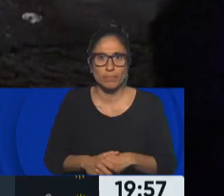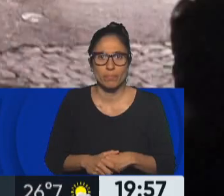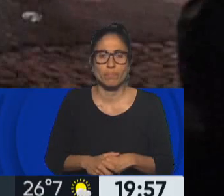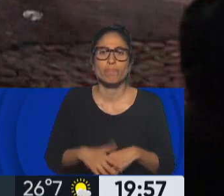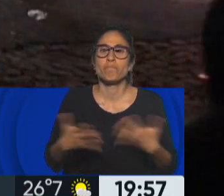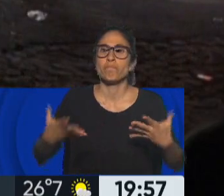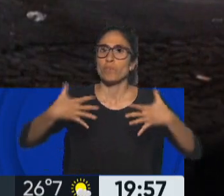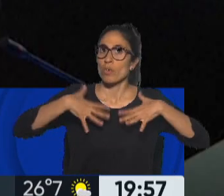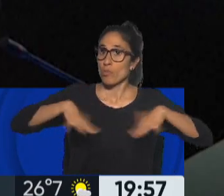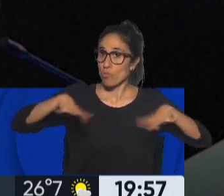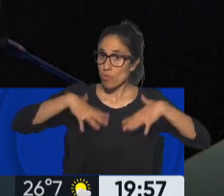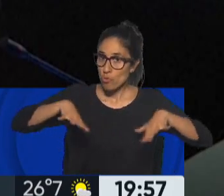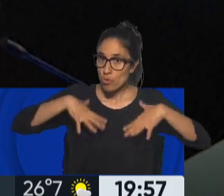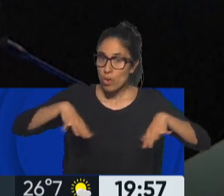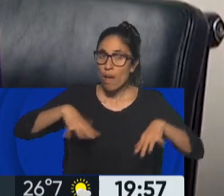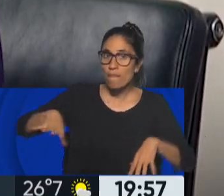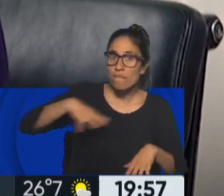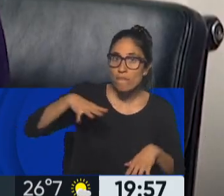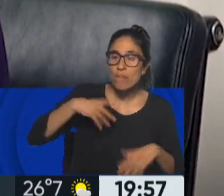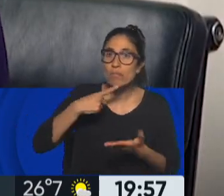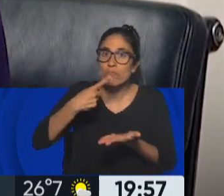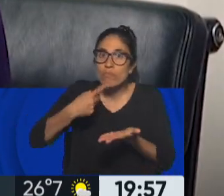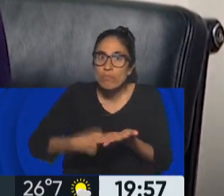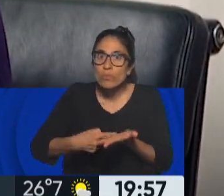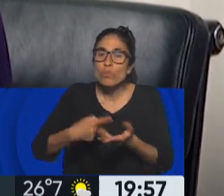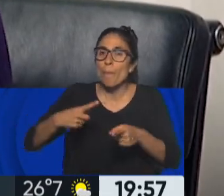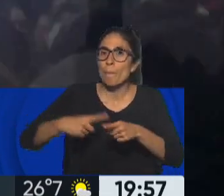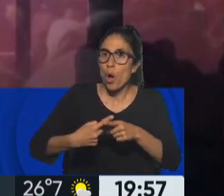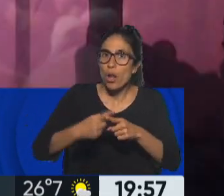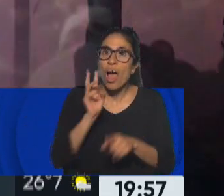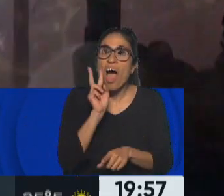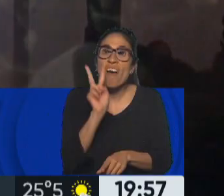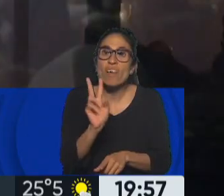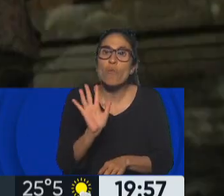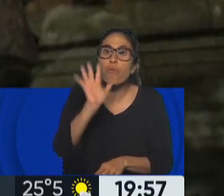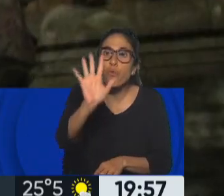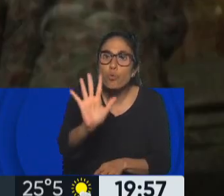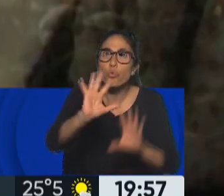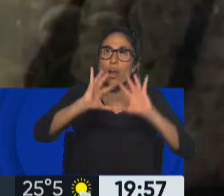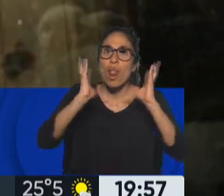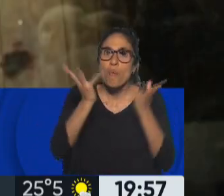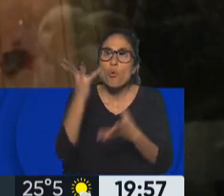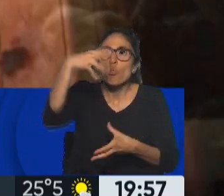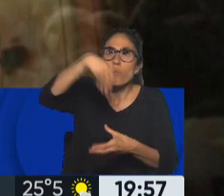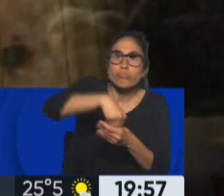dilema que definirá su futuro político y su lugar en el escenario internacional.